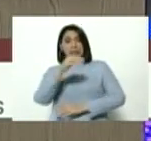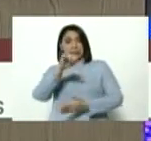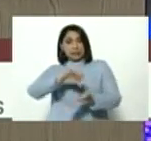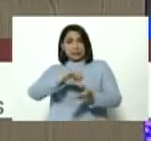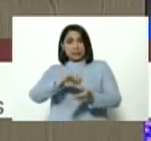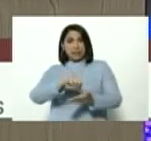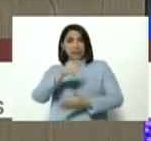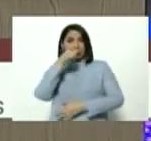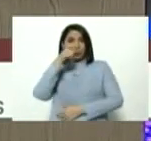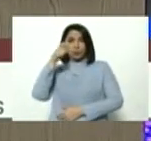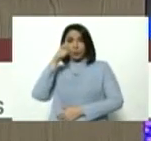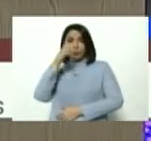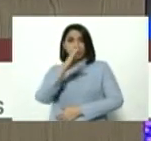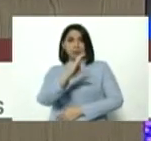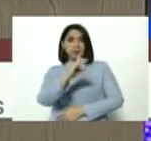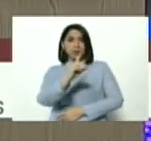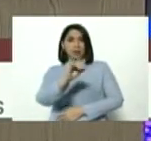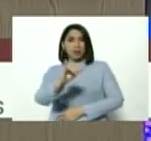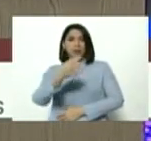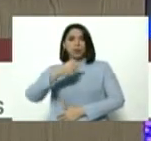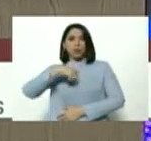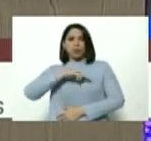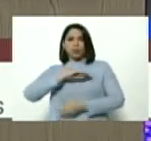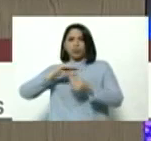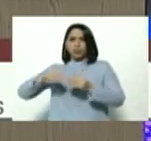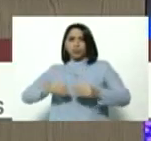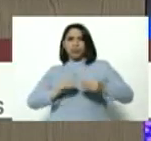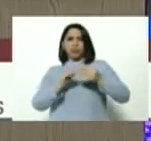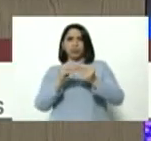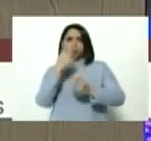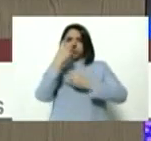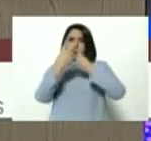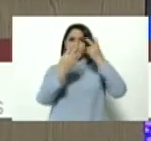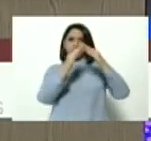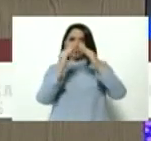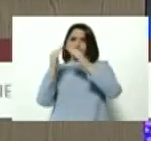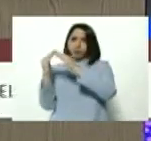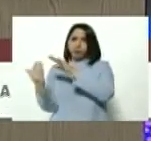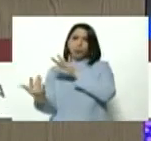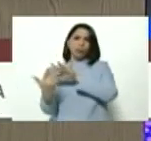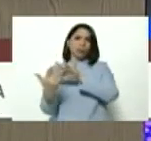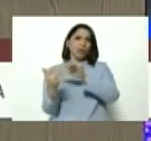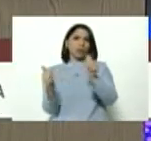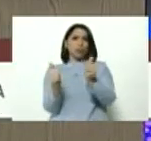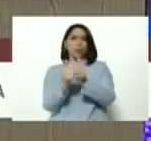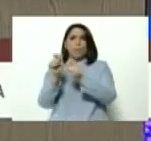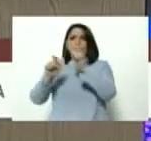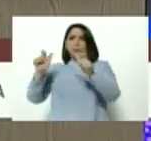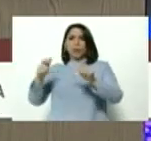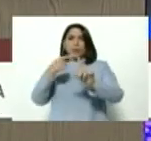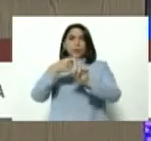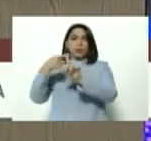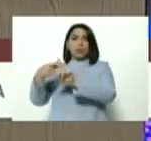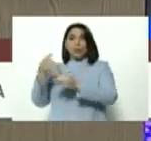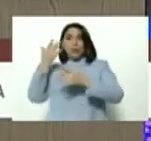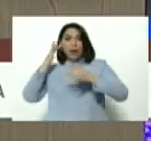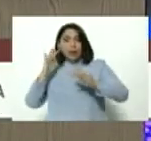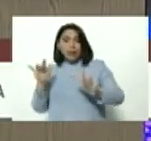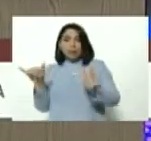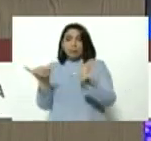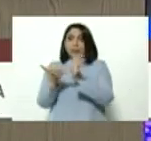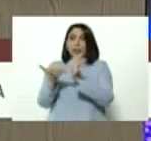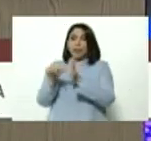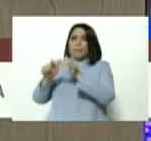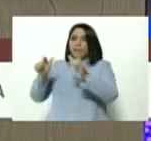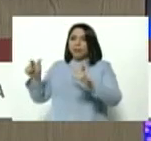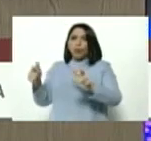los CDI. Nosotros los vamos a buscar a sus viviendas, a los contactos con pacientes positivos, a aquellas personas que hayan estado cerca